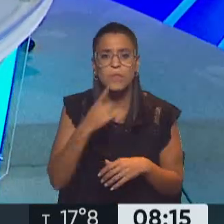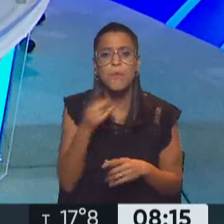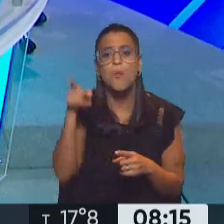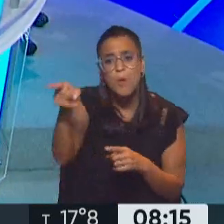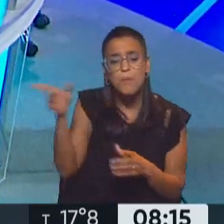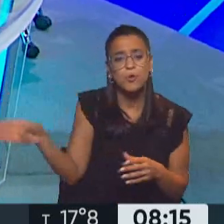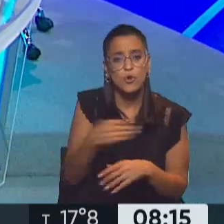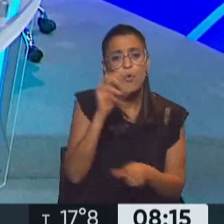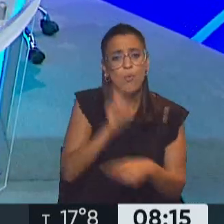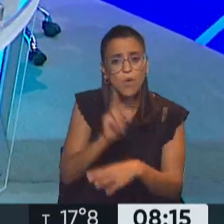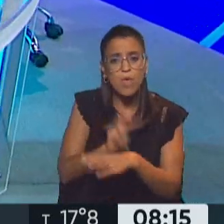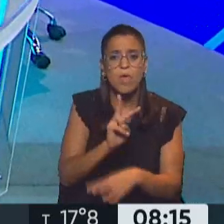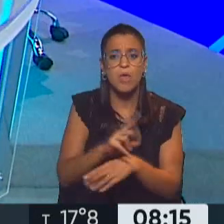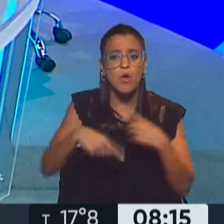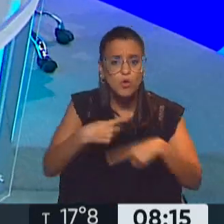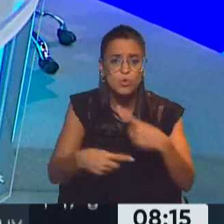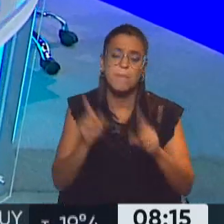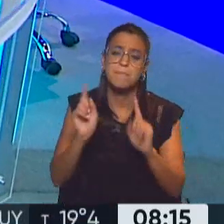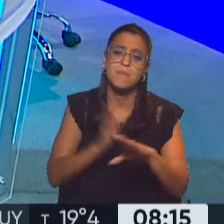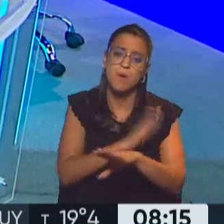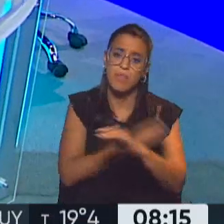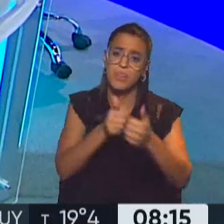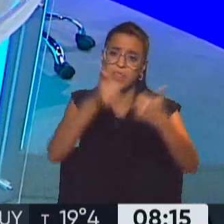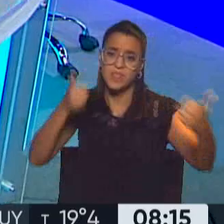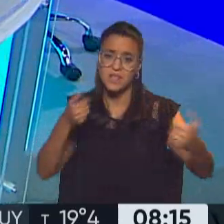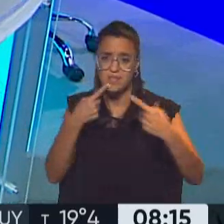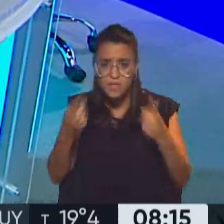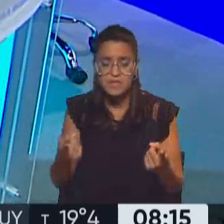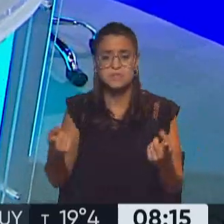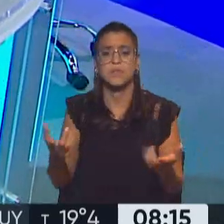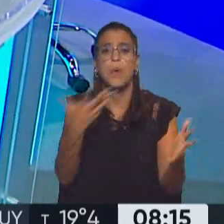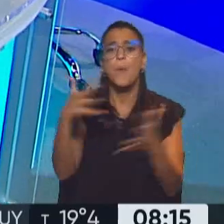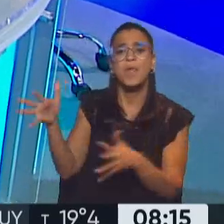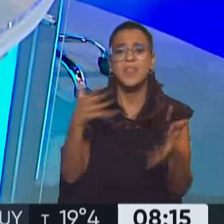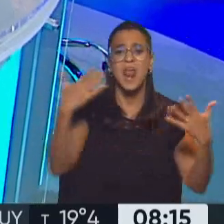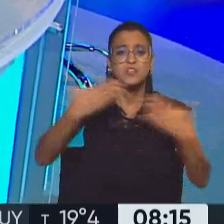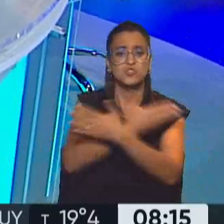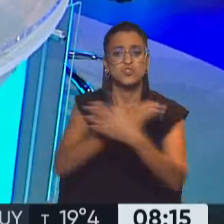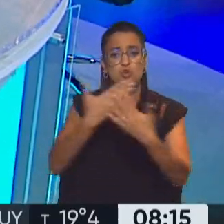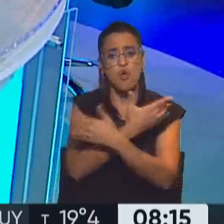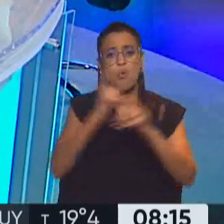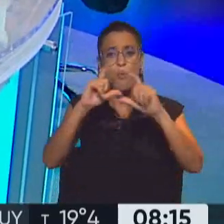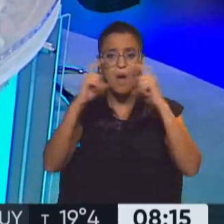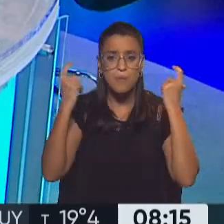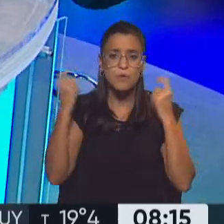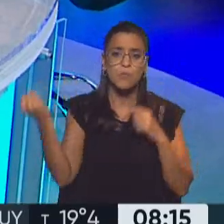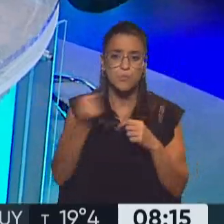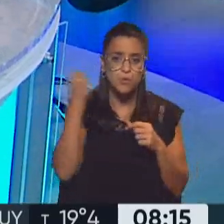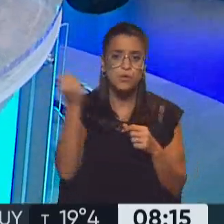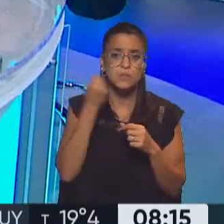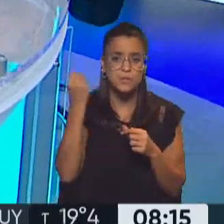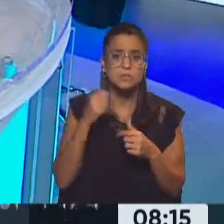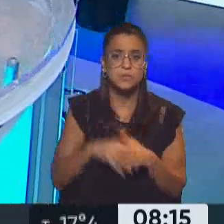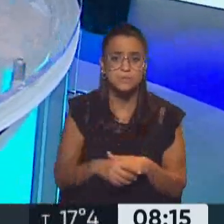todos, bueno, a cuidarse, a mantener los cuidados, como bien decía, la distancia, la ventilación cruzada, el barbijo, fundamental seguir